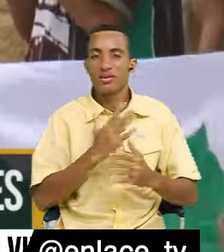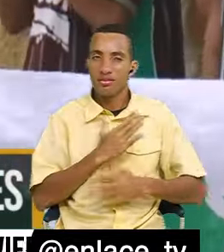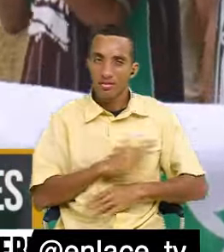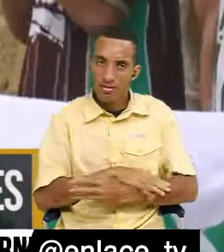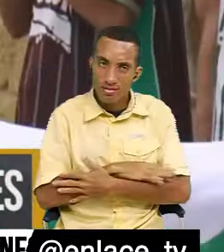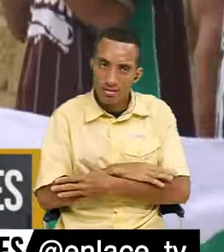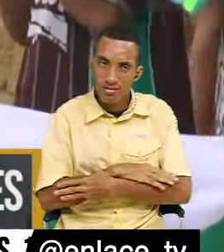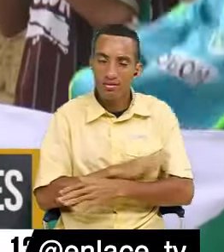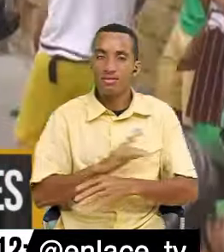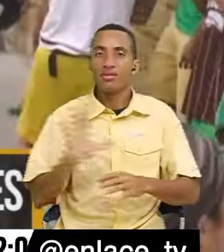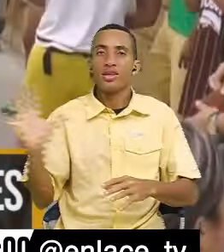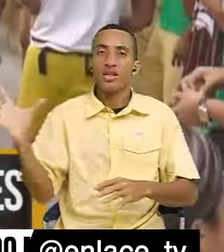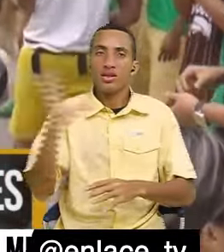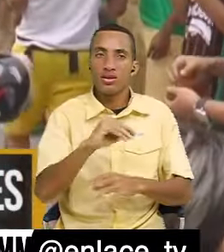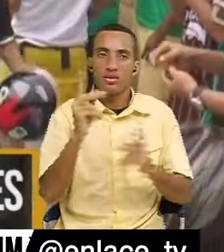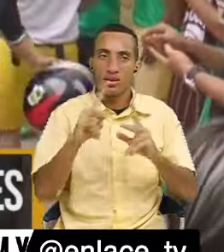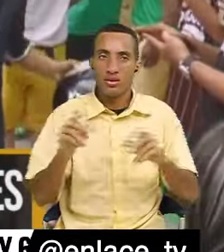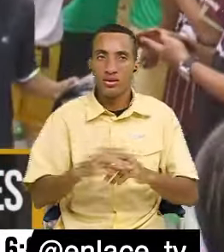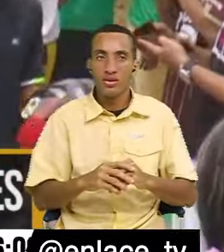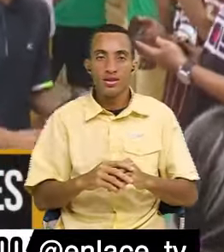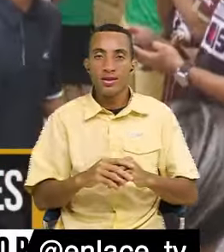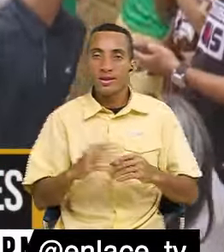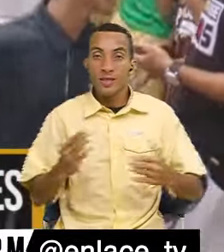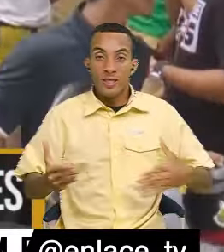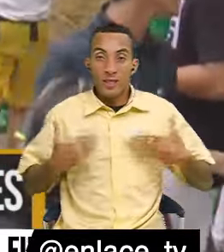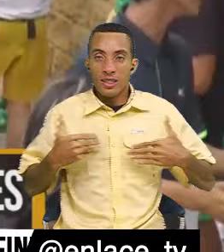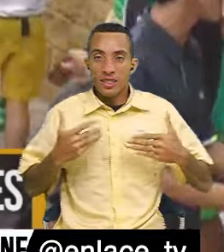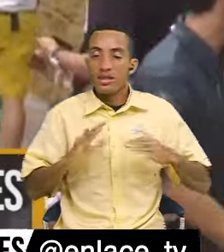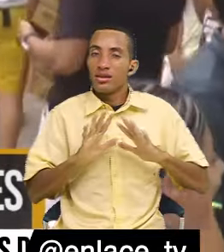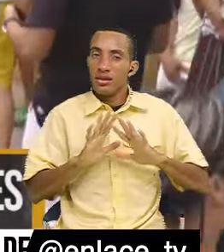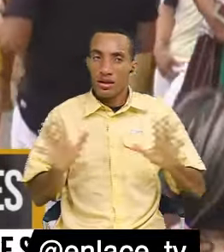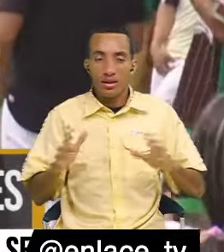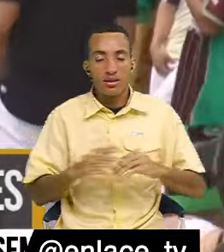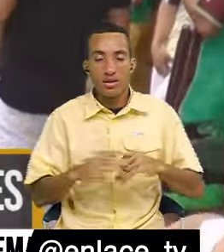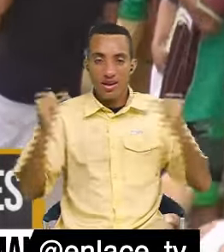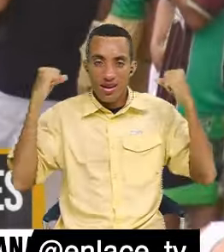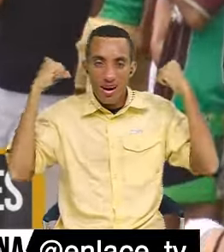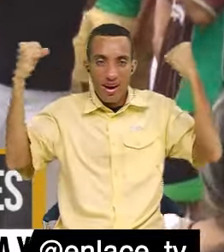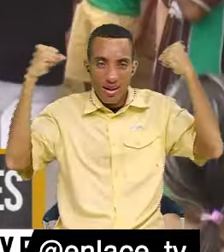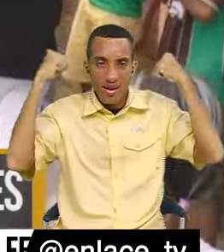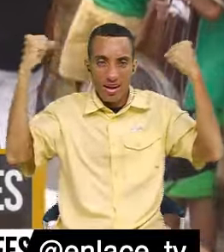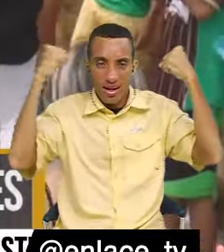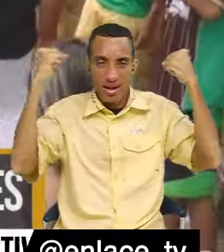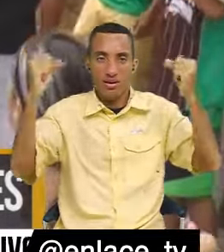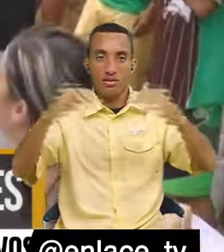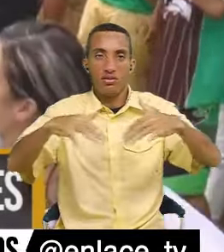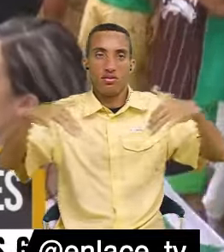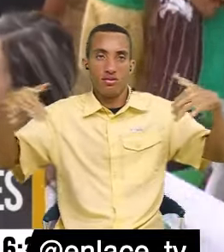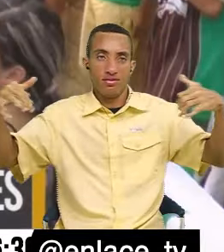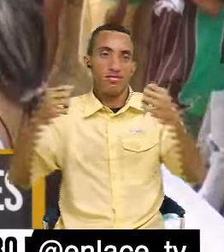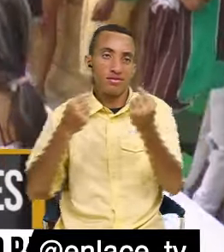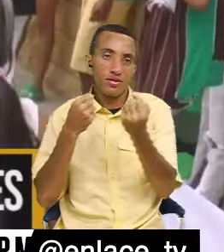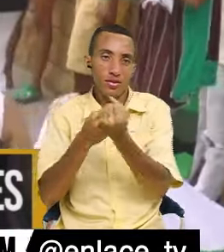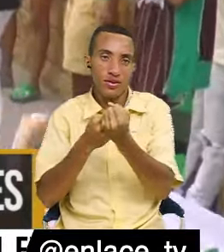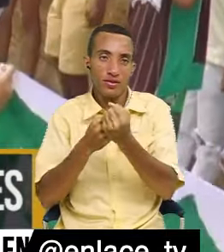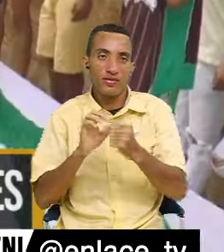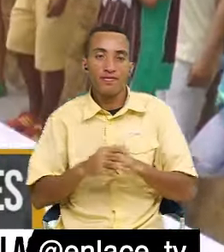personas. Simplemente la adrenalina la van a soltar allá en el estadio, la fiesta, el respaldo que